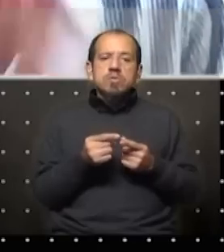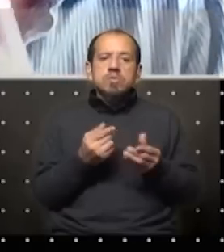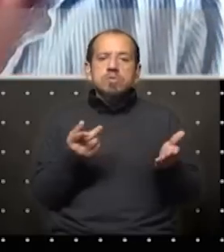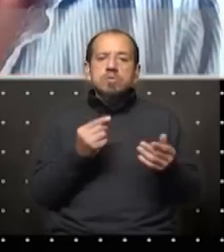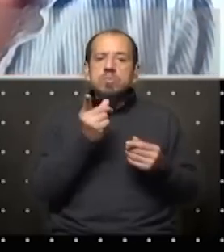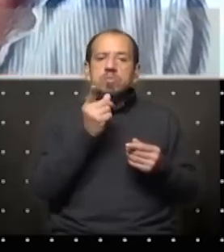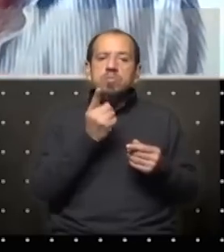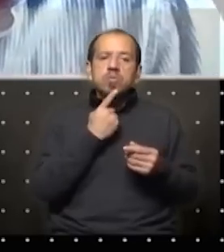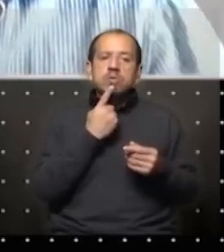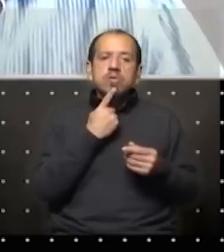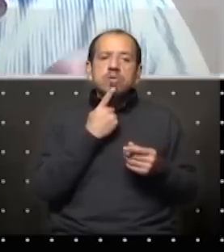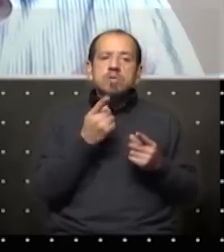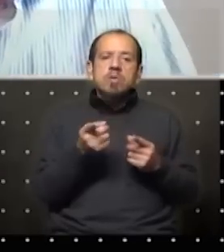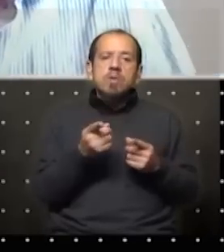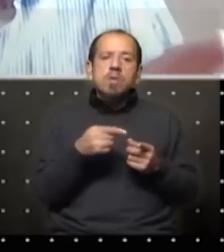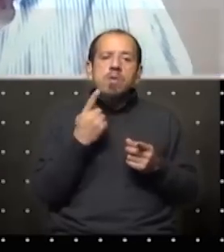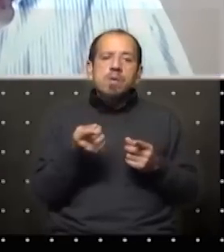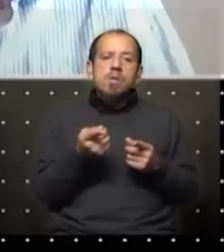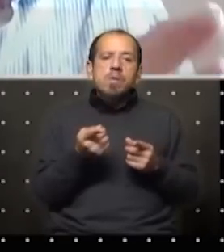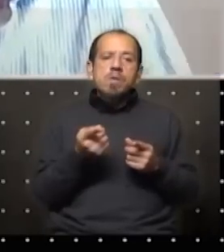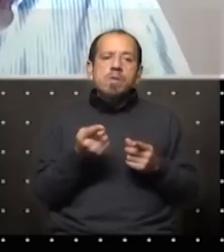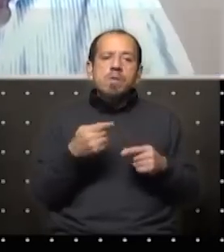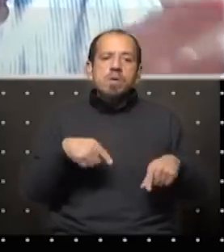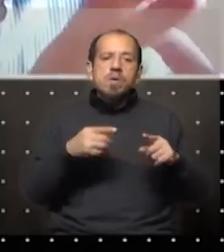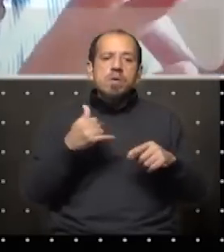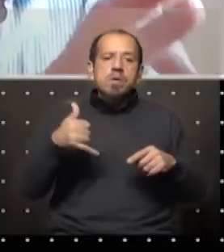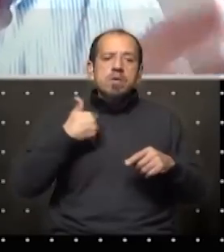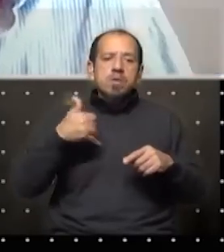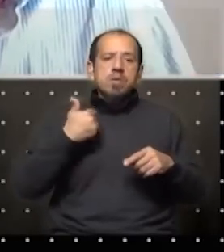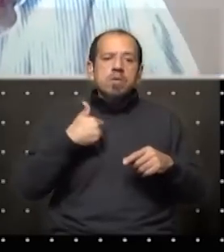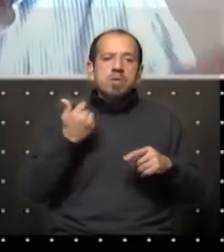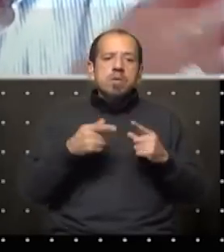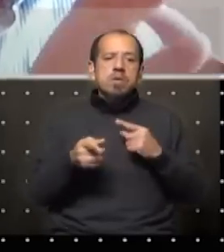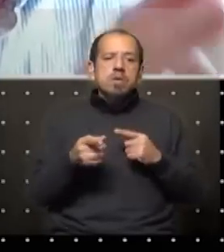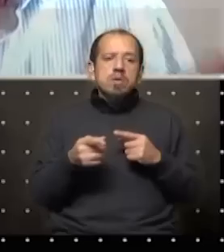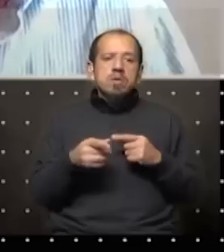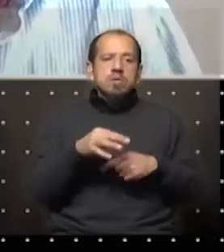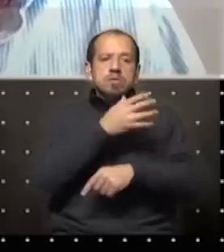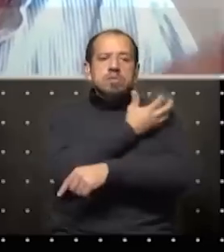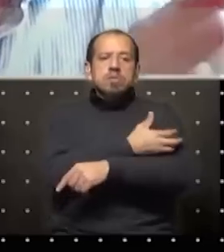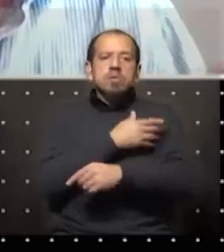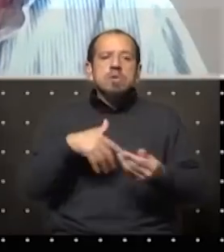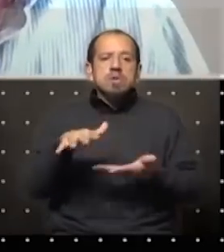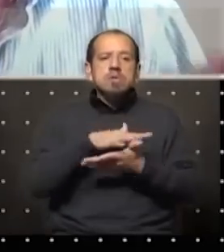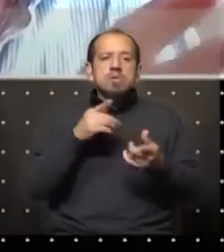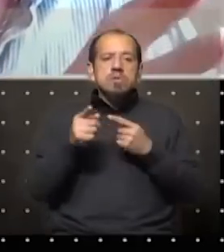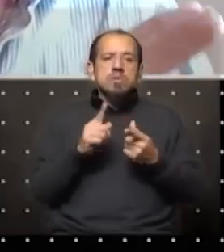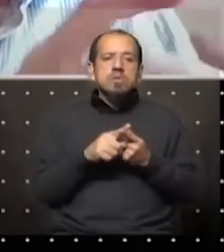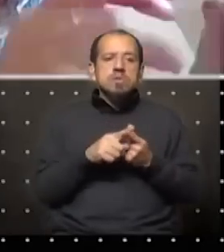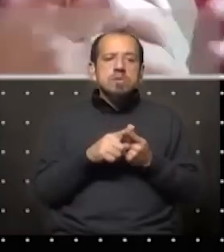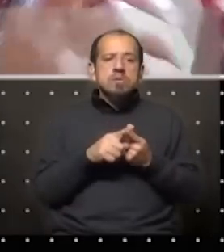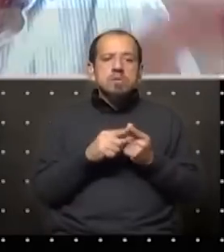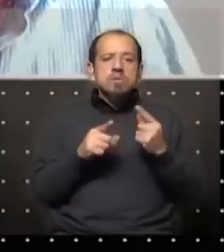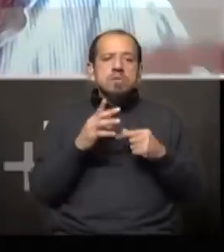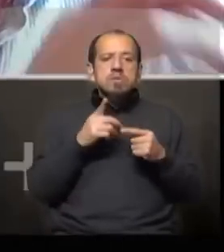política si se le quiere decir y otros es la represión de los jóvenes de los pobres de las situaciones marginales donde